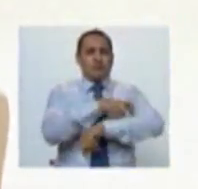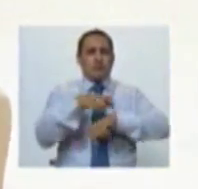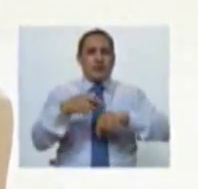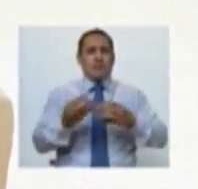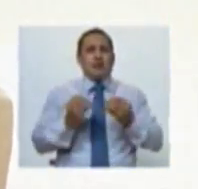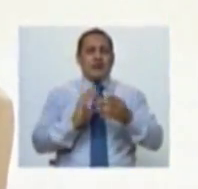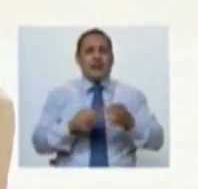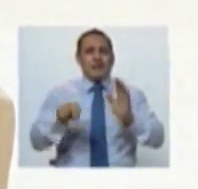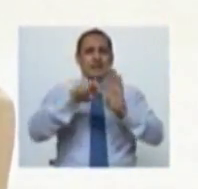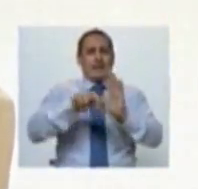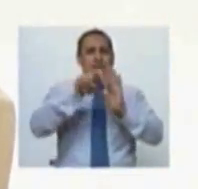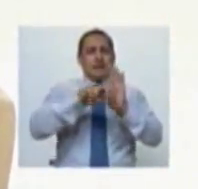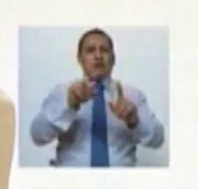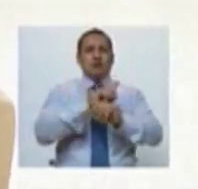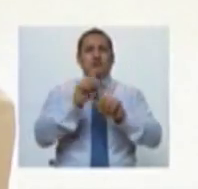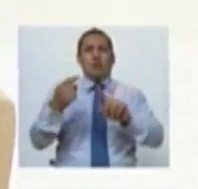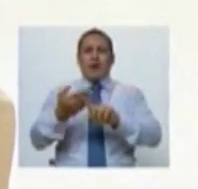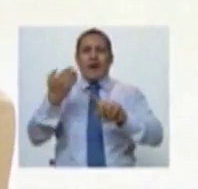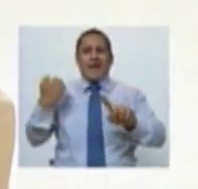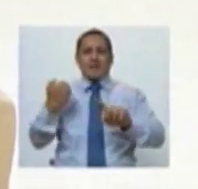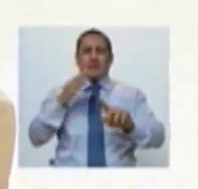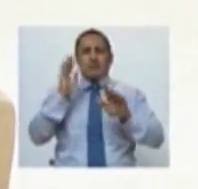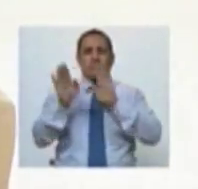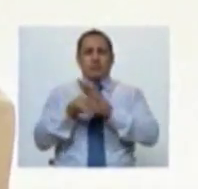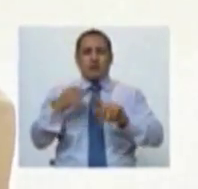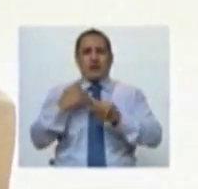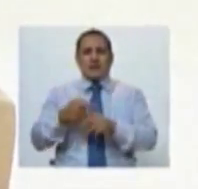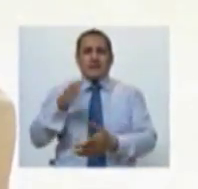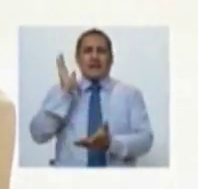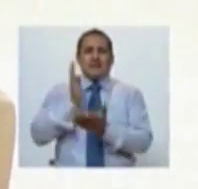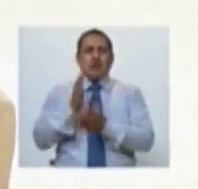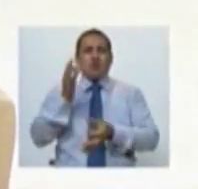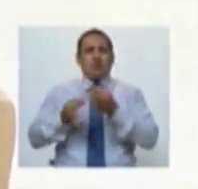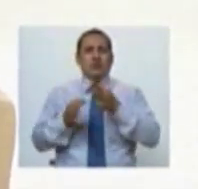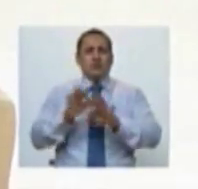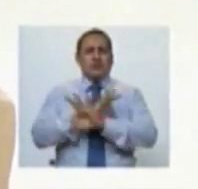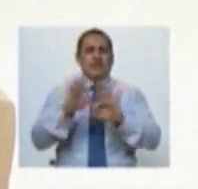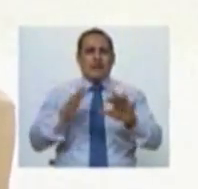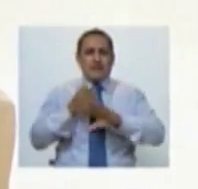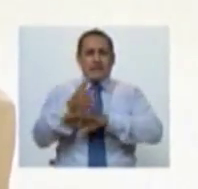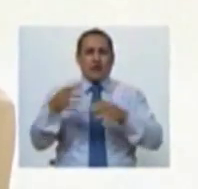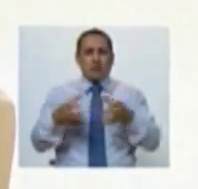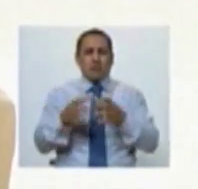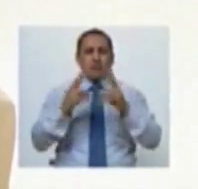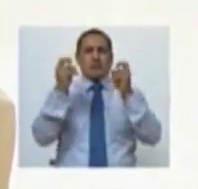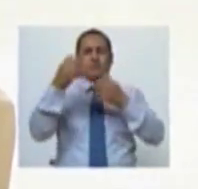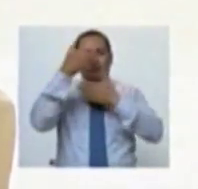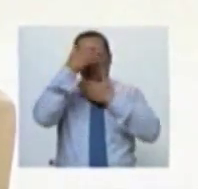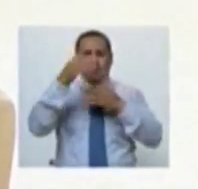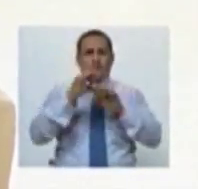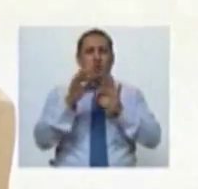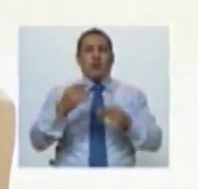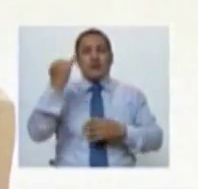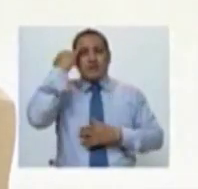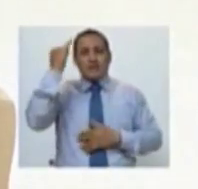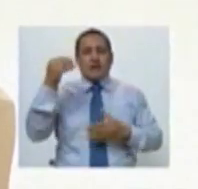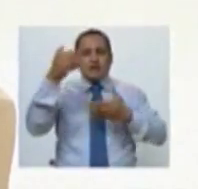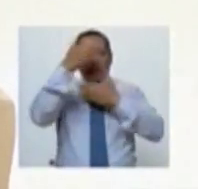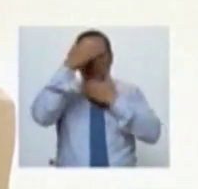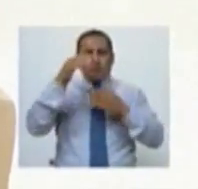poder postular válidamente, no deben haber sido condenados, ¿no? Ni estar incursos en el delito de terrorismo, apología del